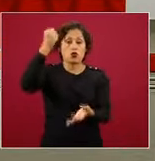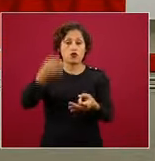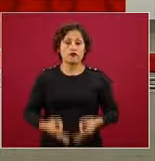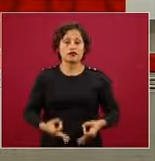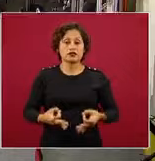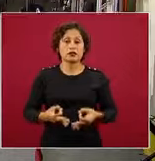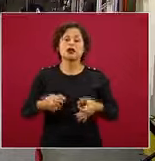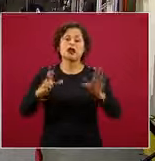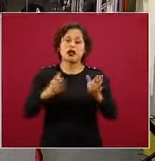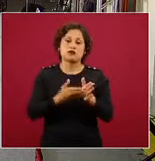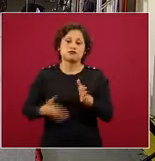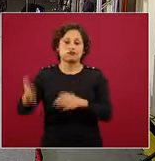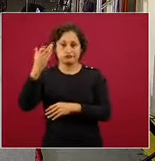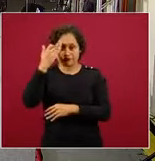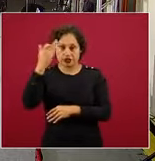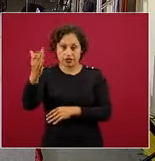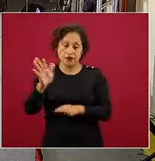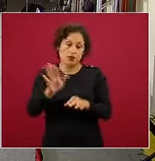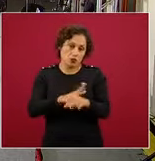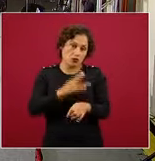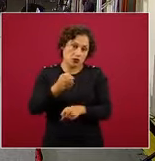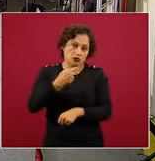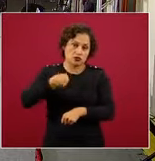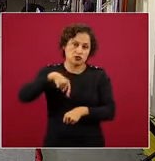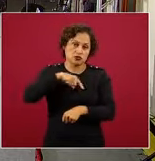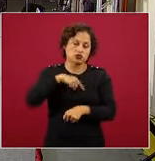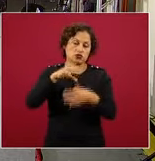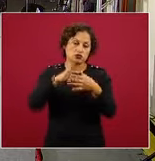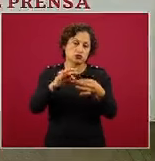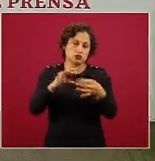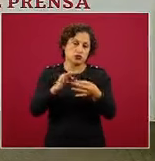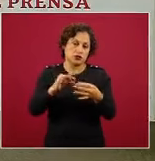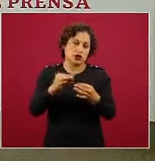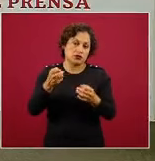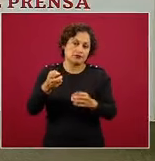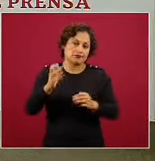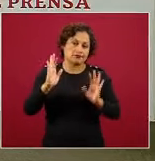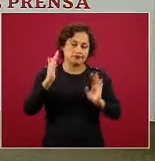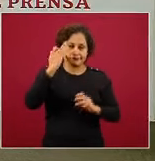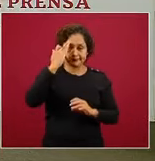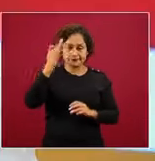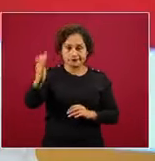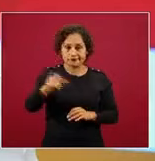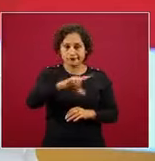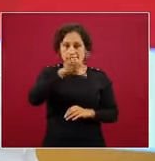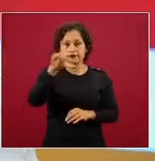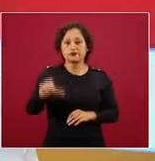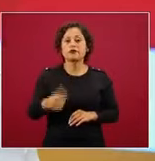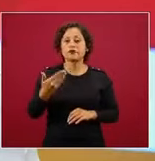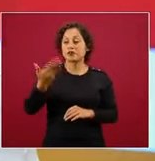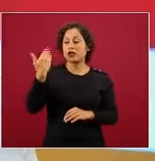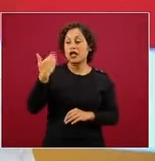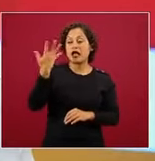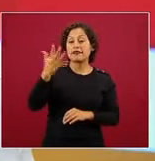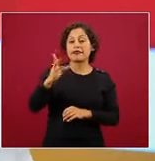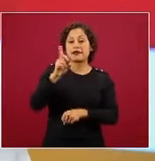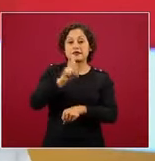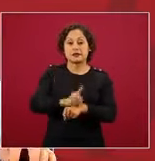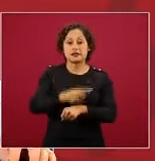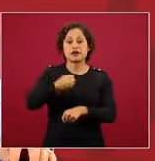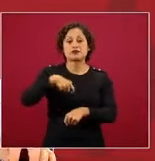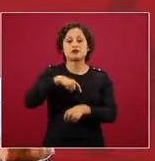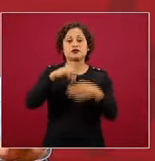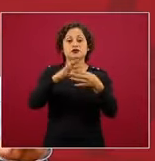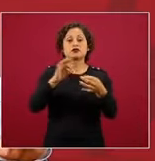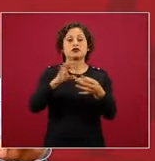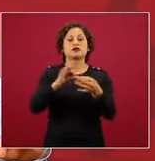lo que anunciamos ya hace 10 días fue la estadística del exceso de mortalidad,